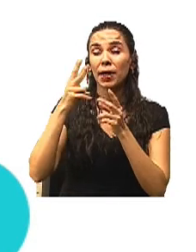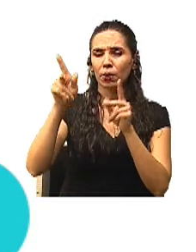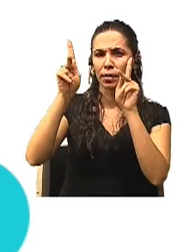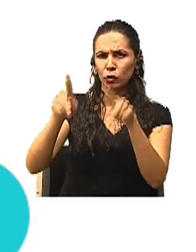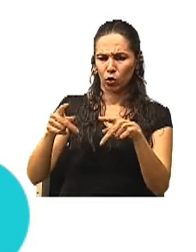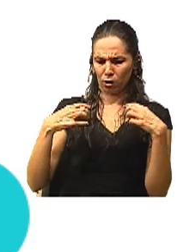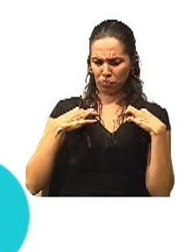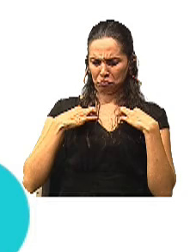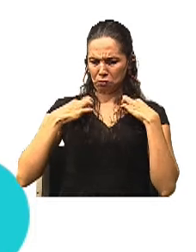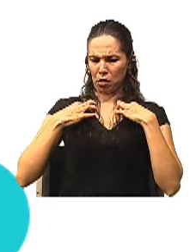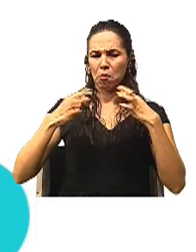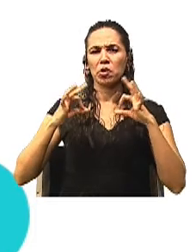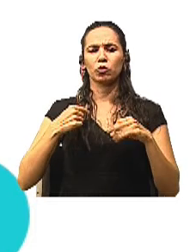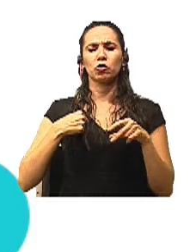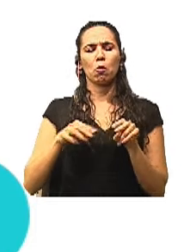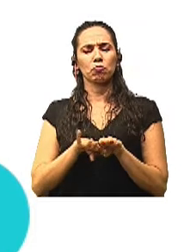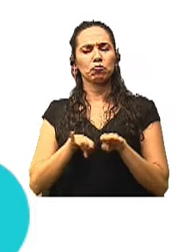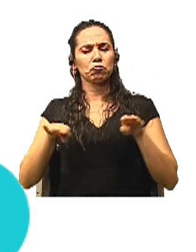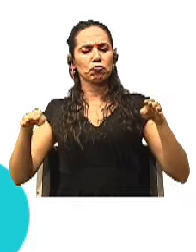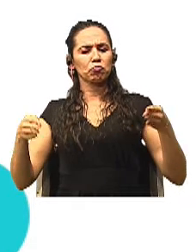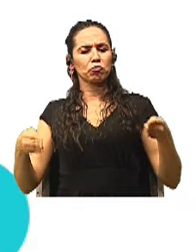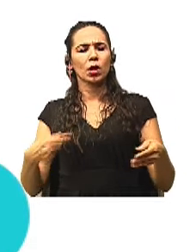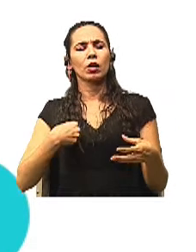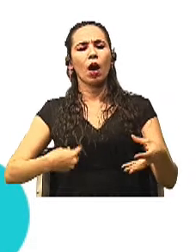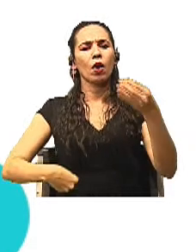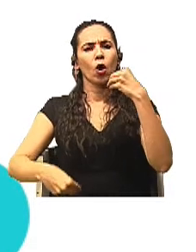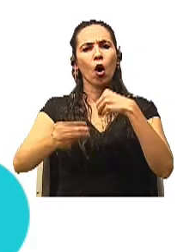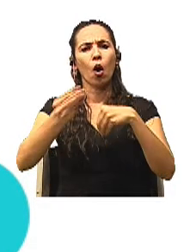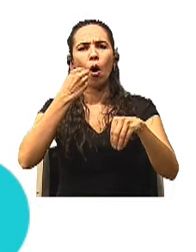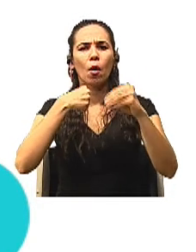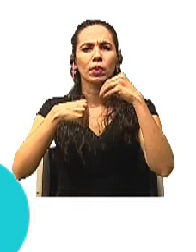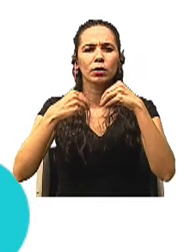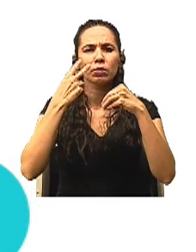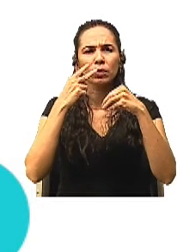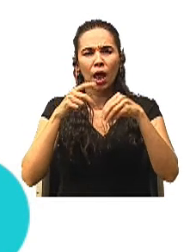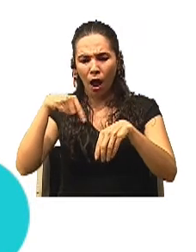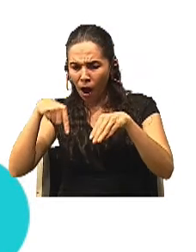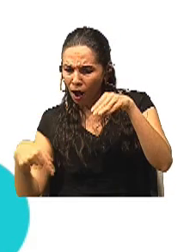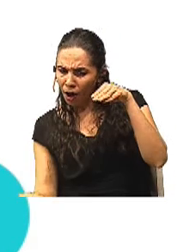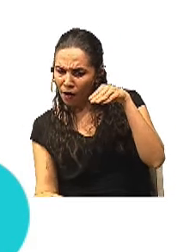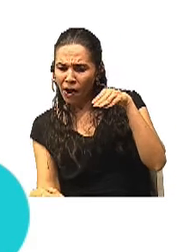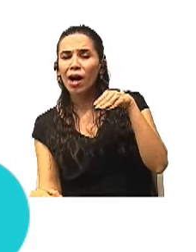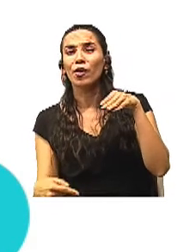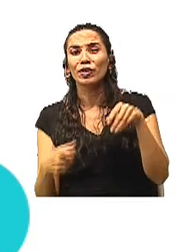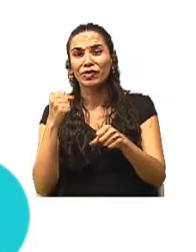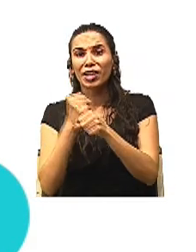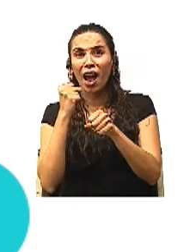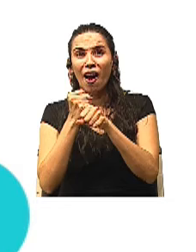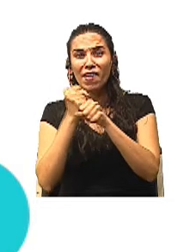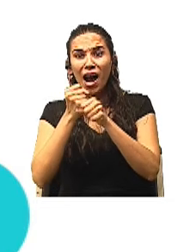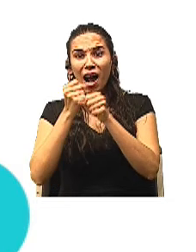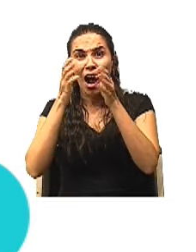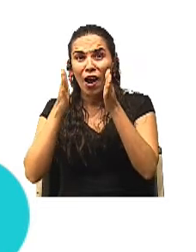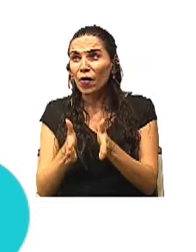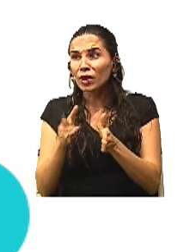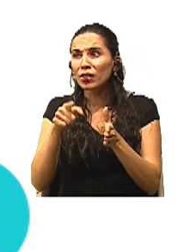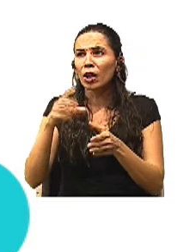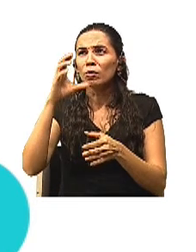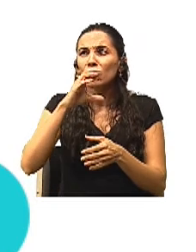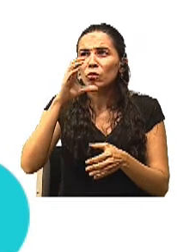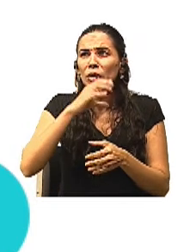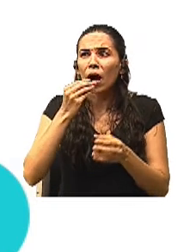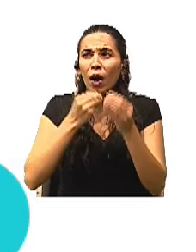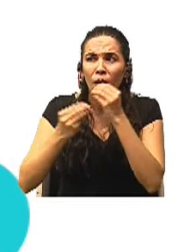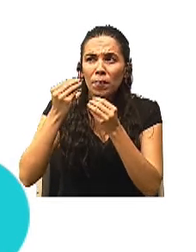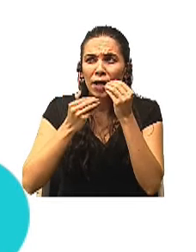dispuesto a comer en su mesa. Abajo se pueden ver unos labradores que están buscando su alimento. ¿Qué irá a